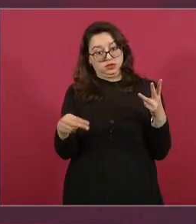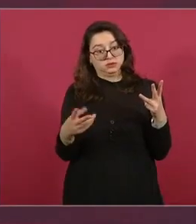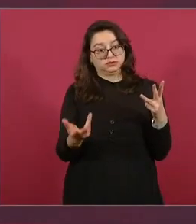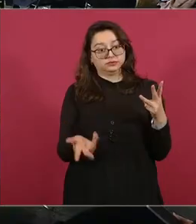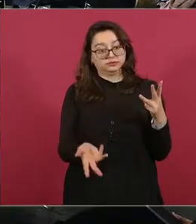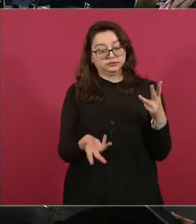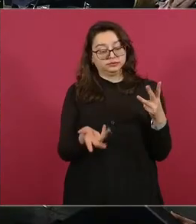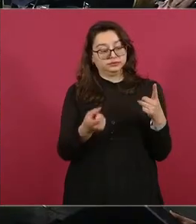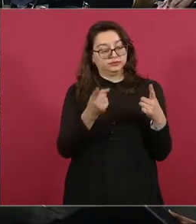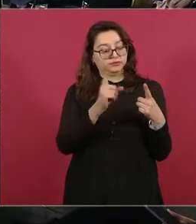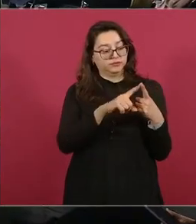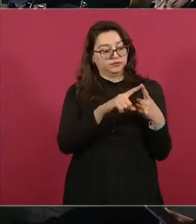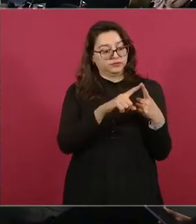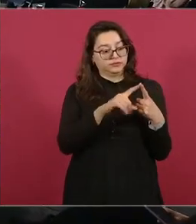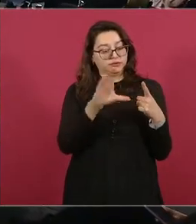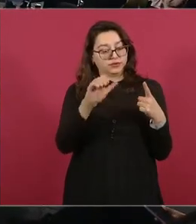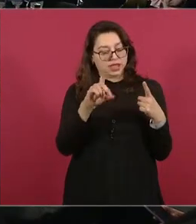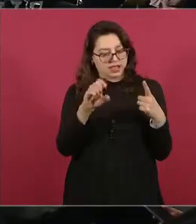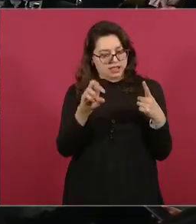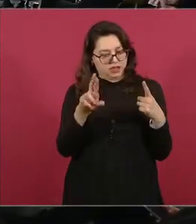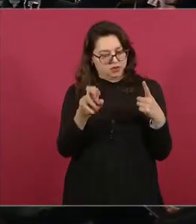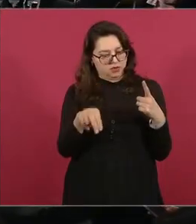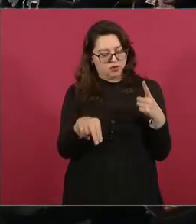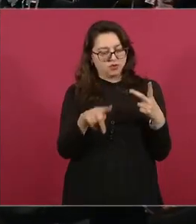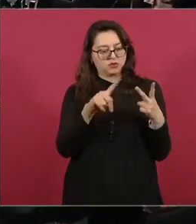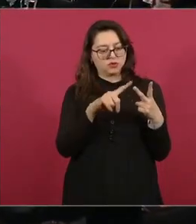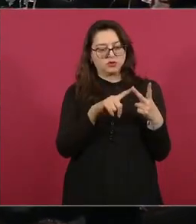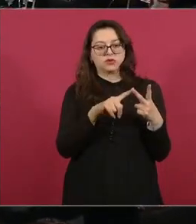Entonces es Calderón,